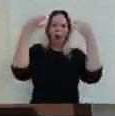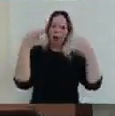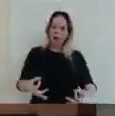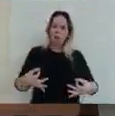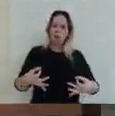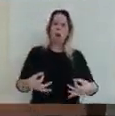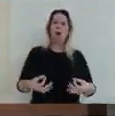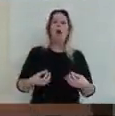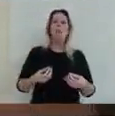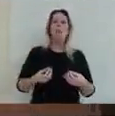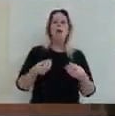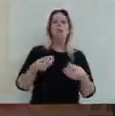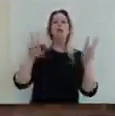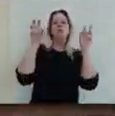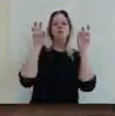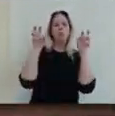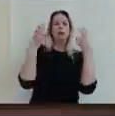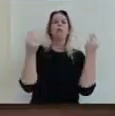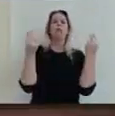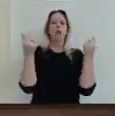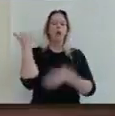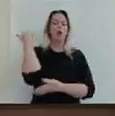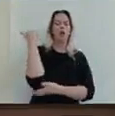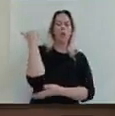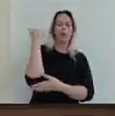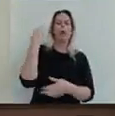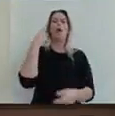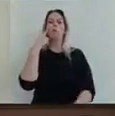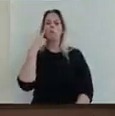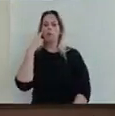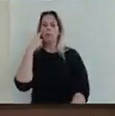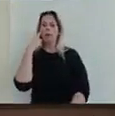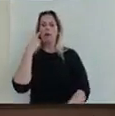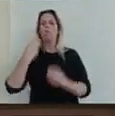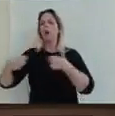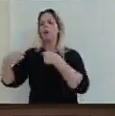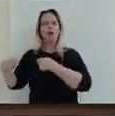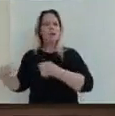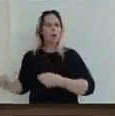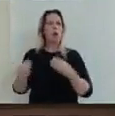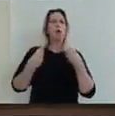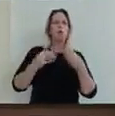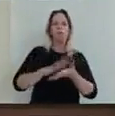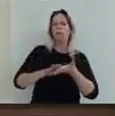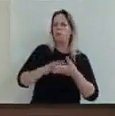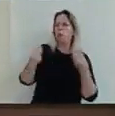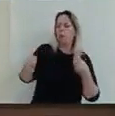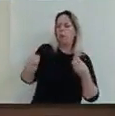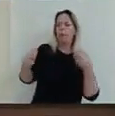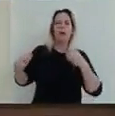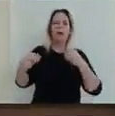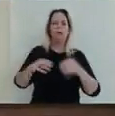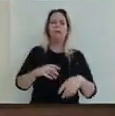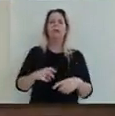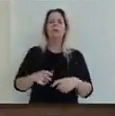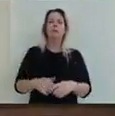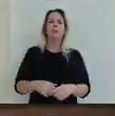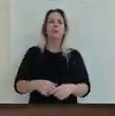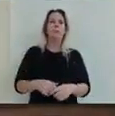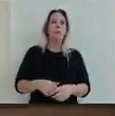contables del municipio, que resulta de fundamental importancia contar con los balances mensuales correspondientes al año 2019, a los efectos de